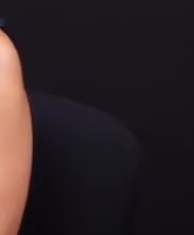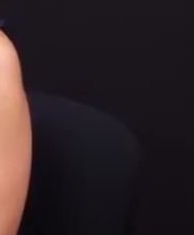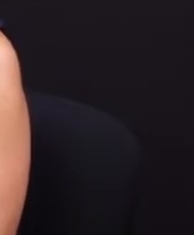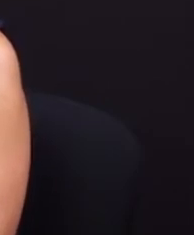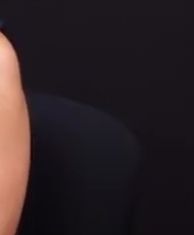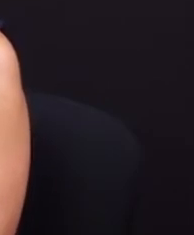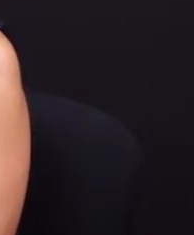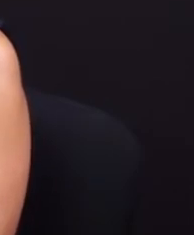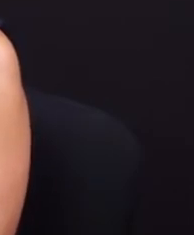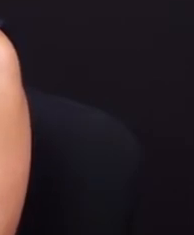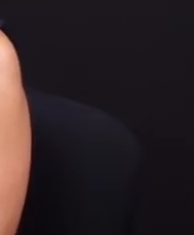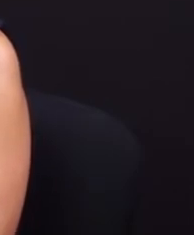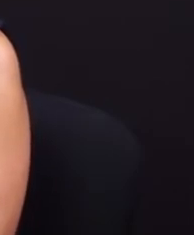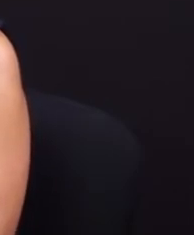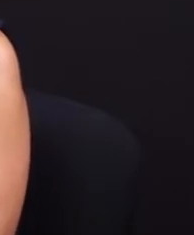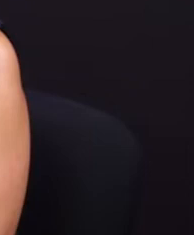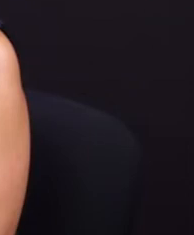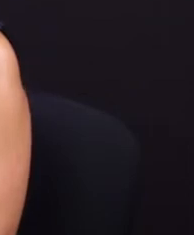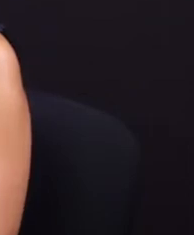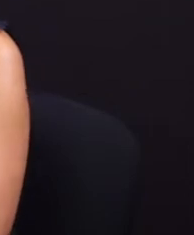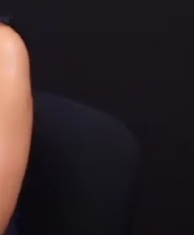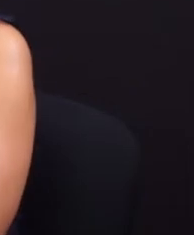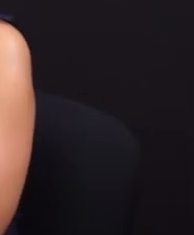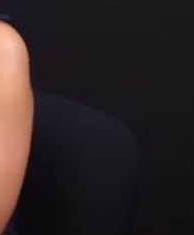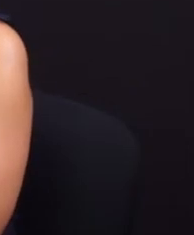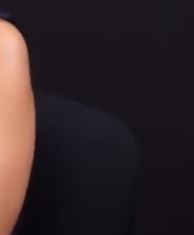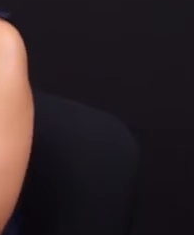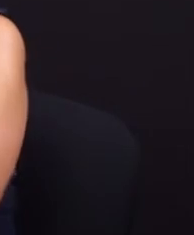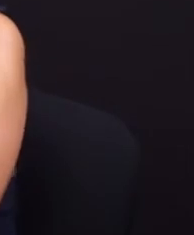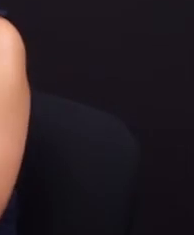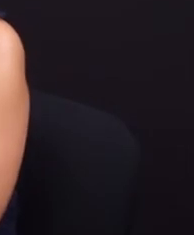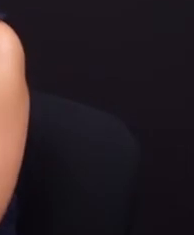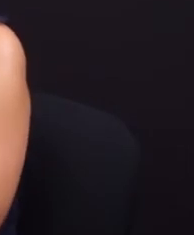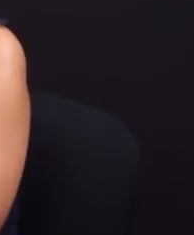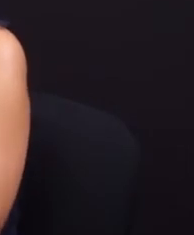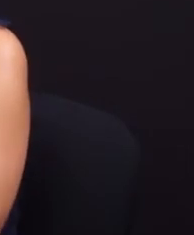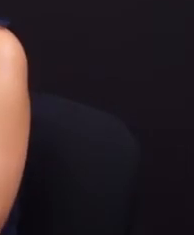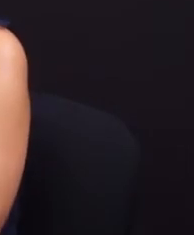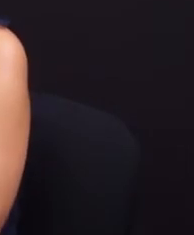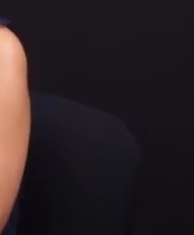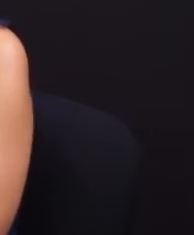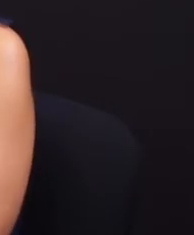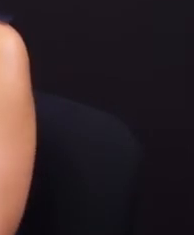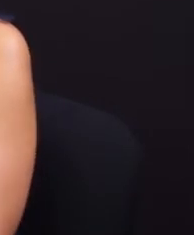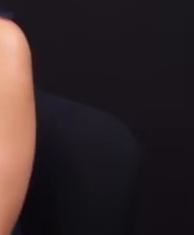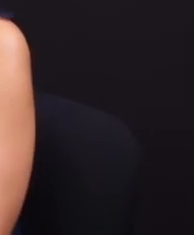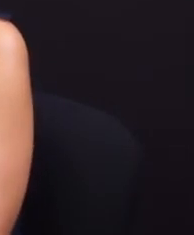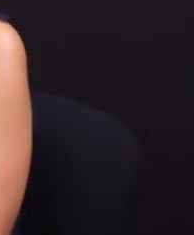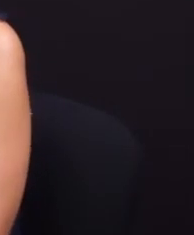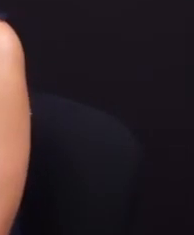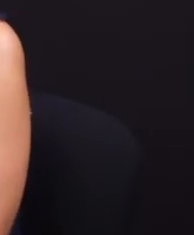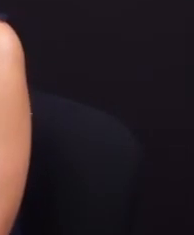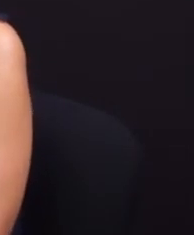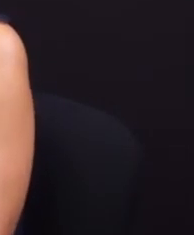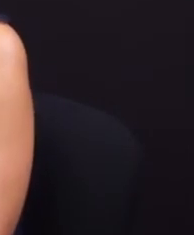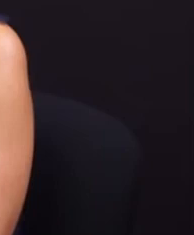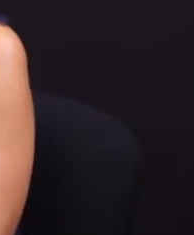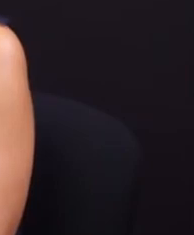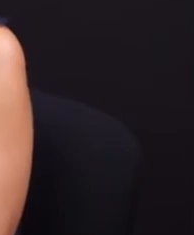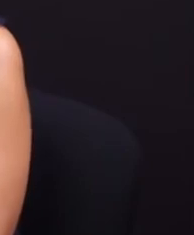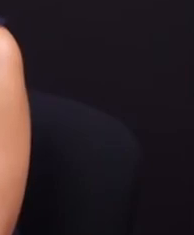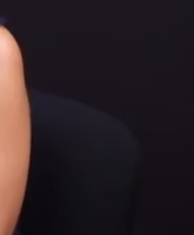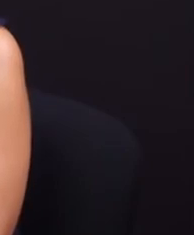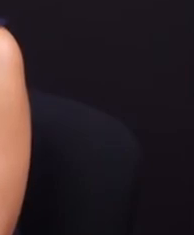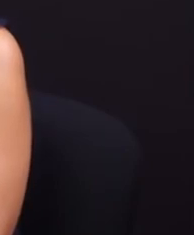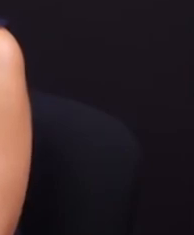invitar a un foro sobre discriminación al comediante Chumel Torres, señalado por clasista y racista. Sin embargo, el pasado